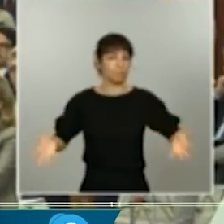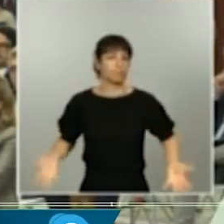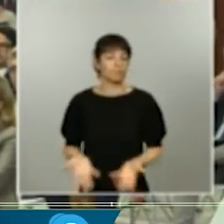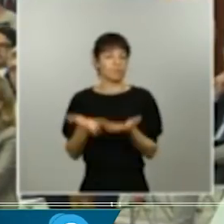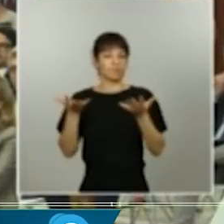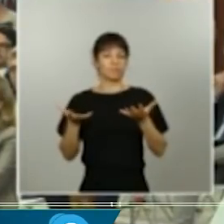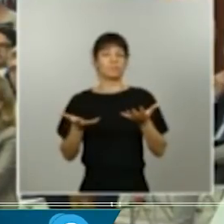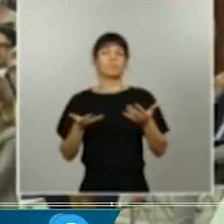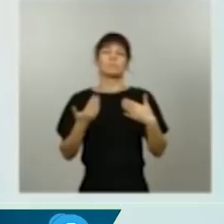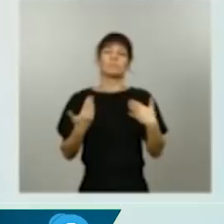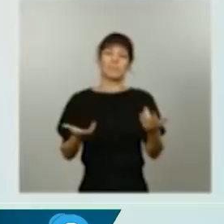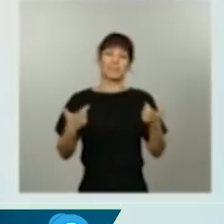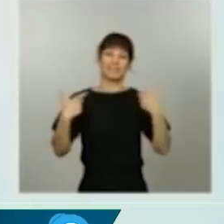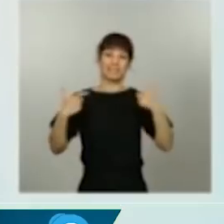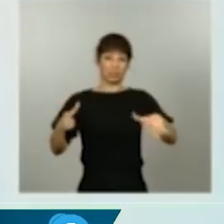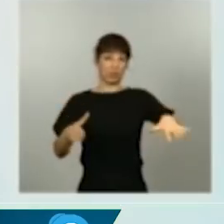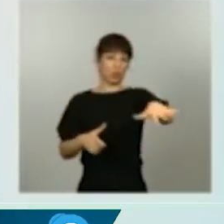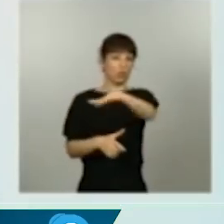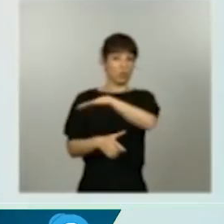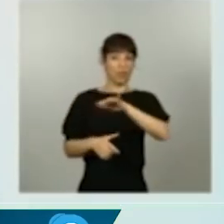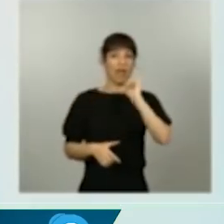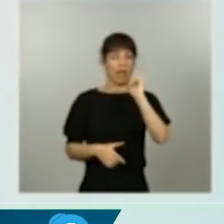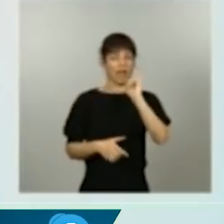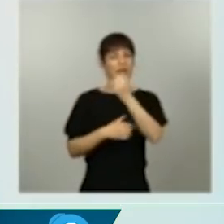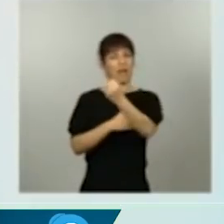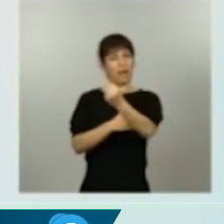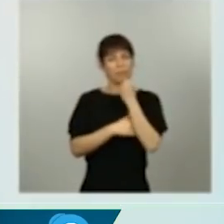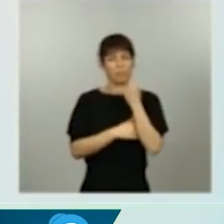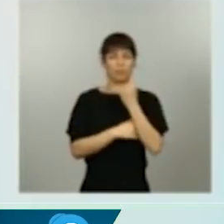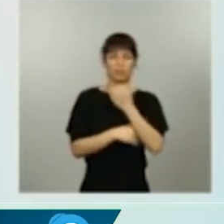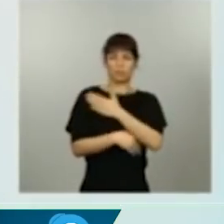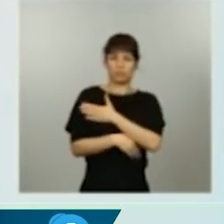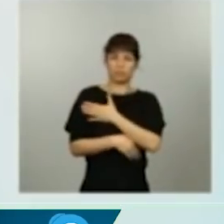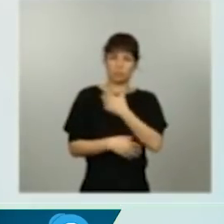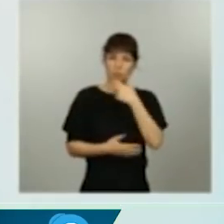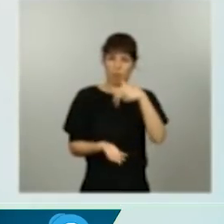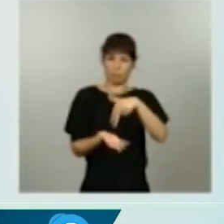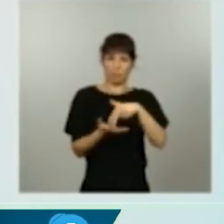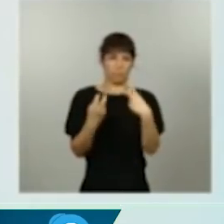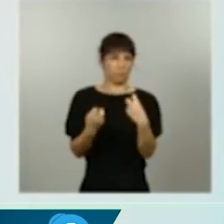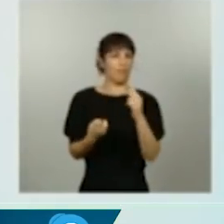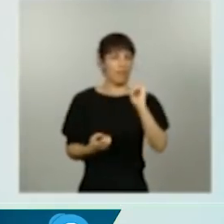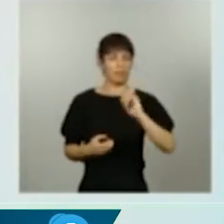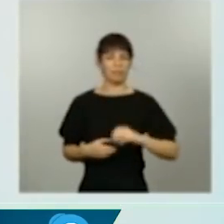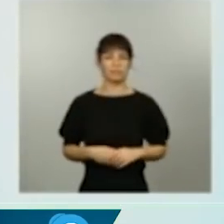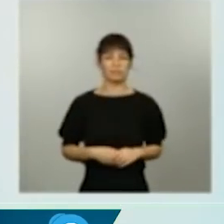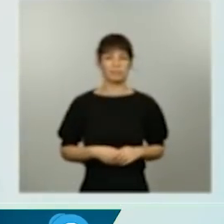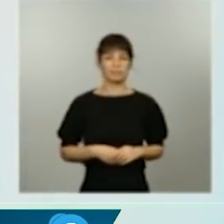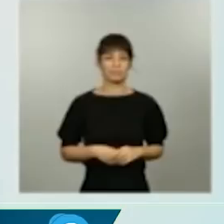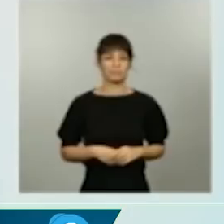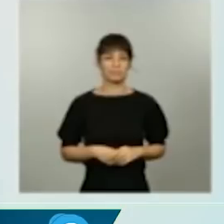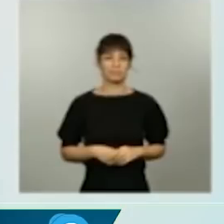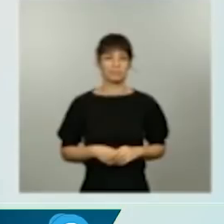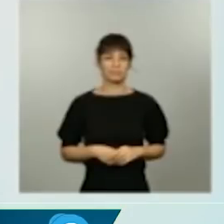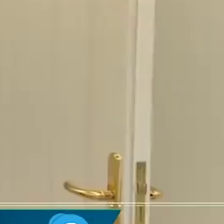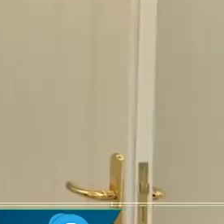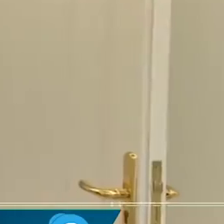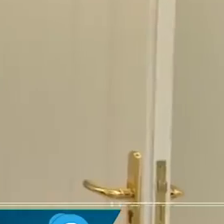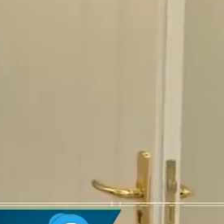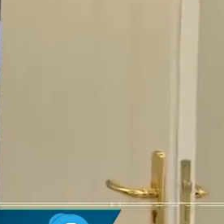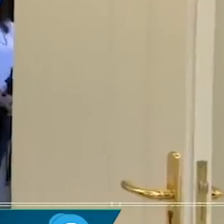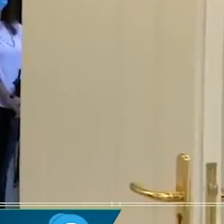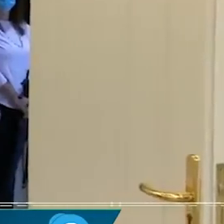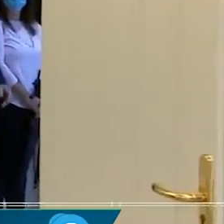es secreto de Estado, porque es eso, es pura, pura arbitrariedad. En ese sentido, ellos juegan con